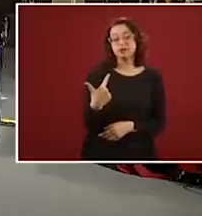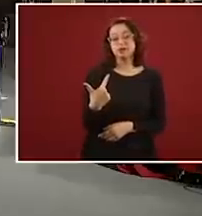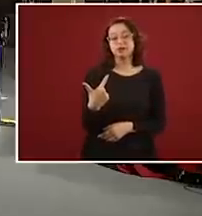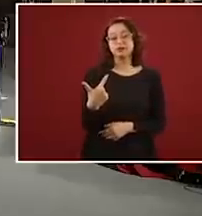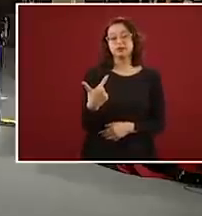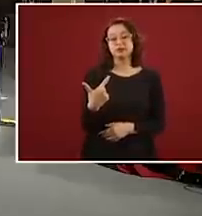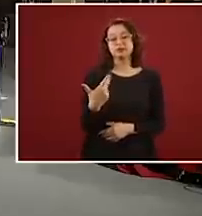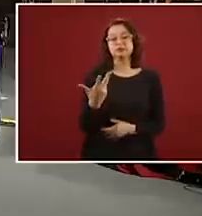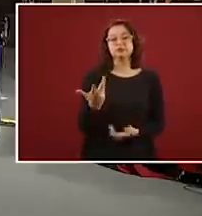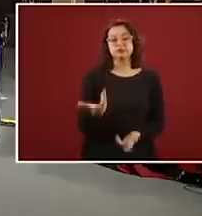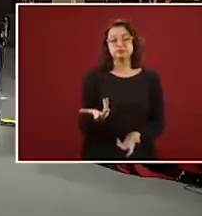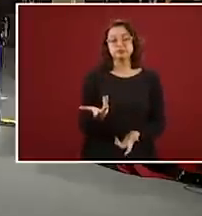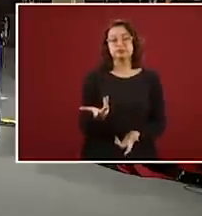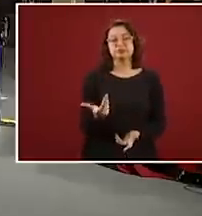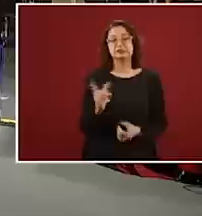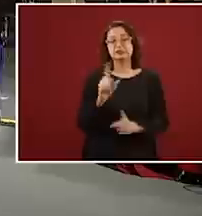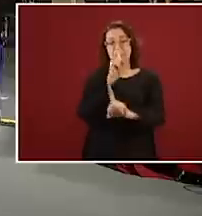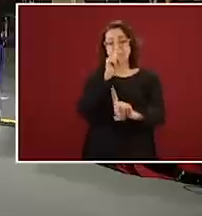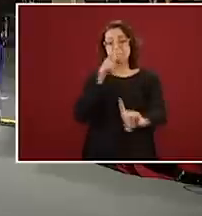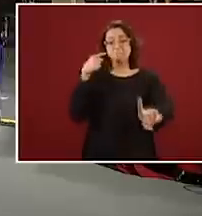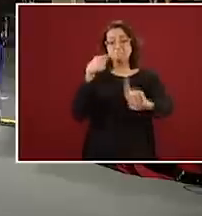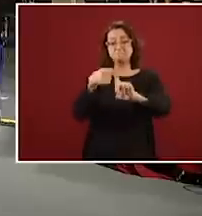Si logramos eso,